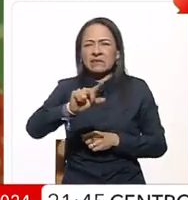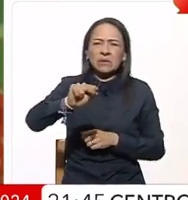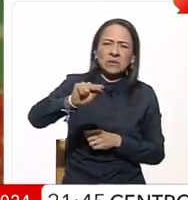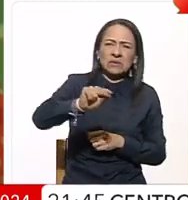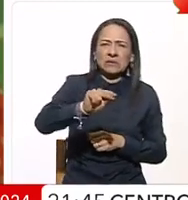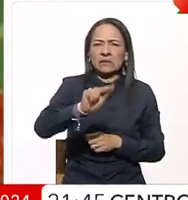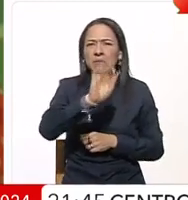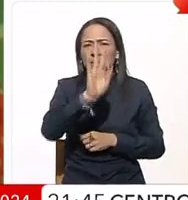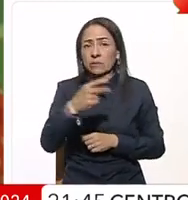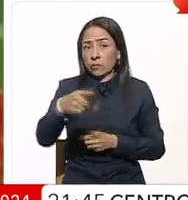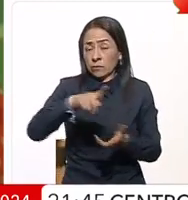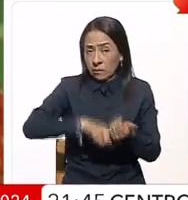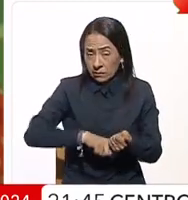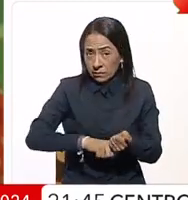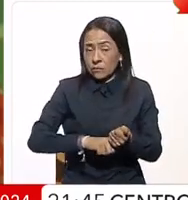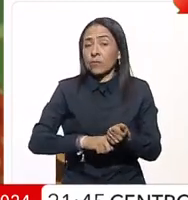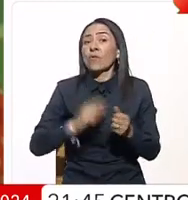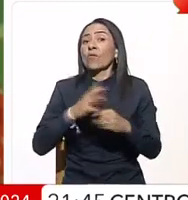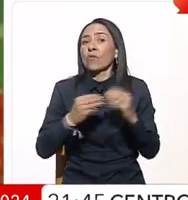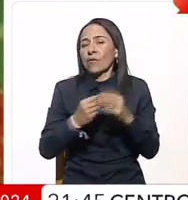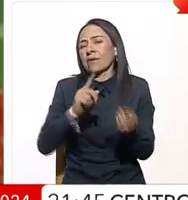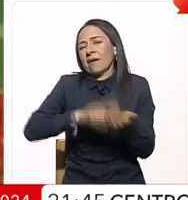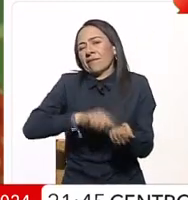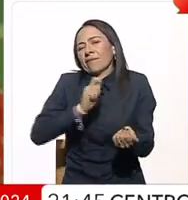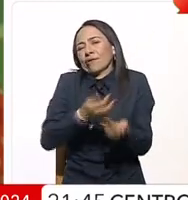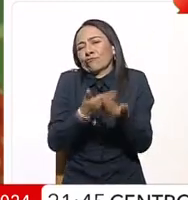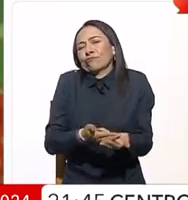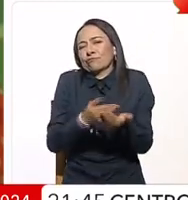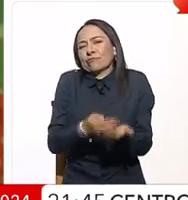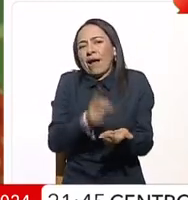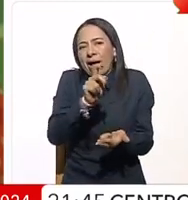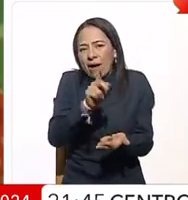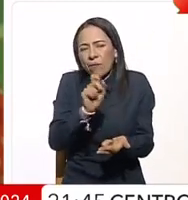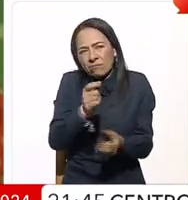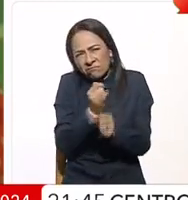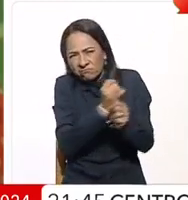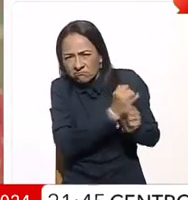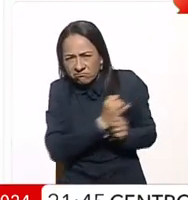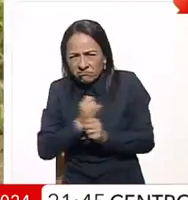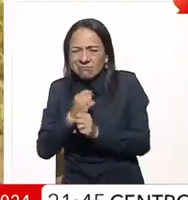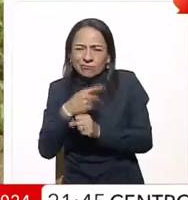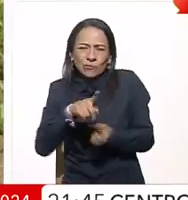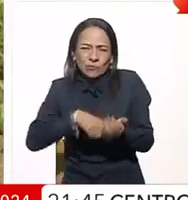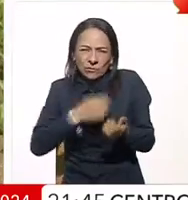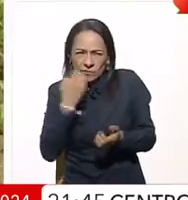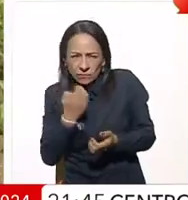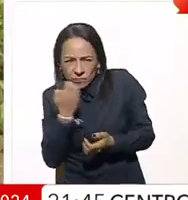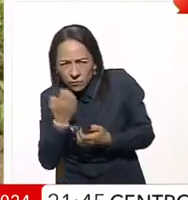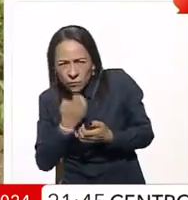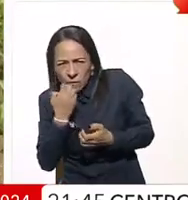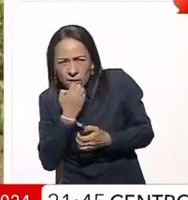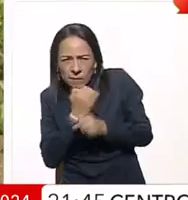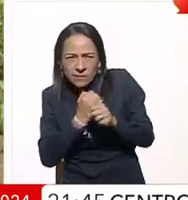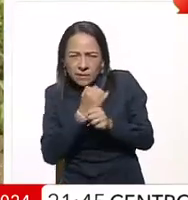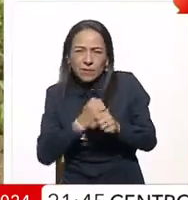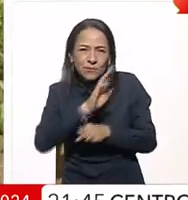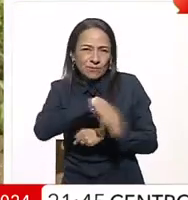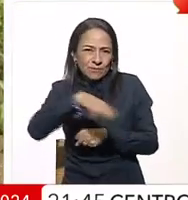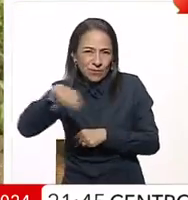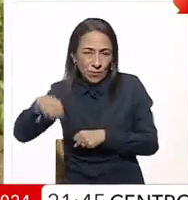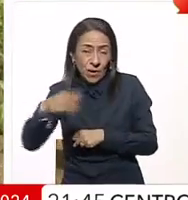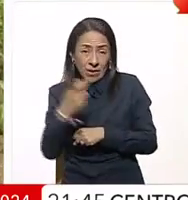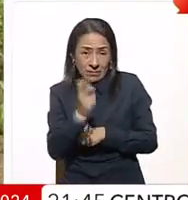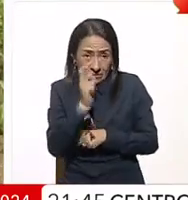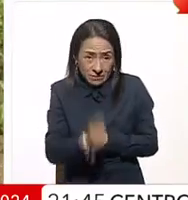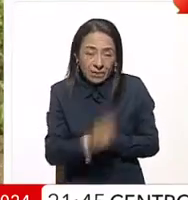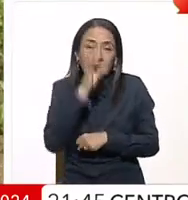frutos están compuestos de agua, de acuerdo con investigaciones del Colegio de Michoacán. Esta actividad va en detrimento de